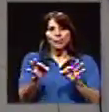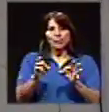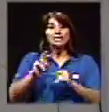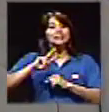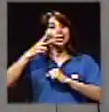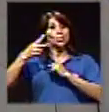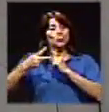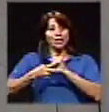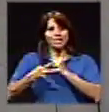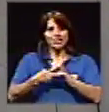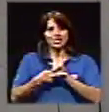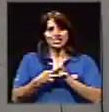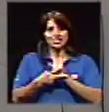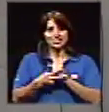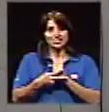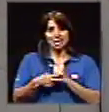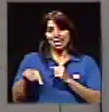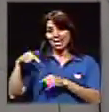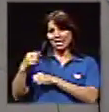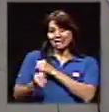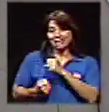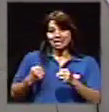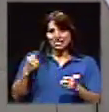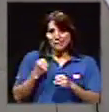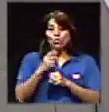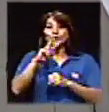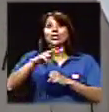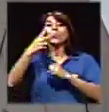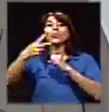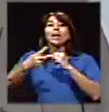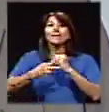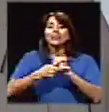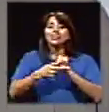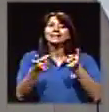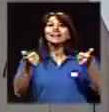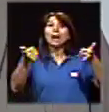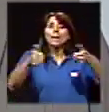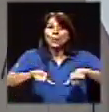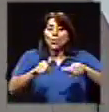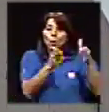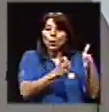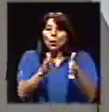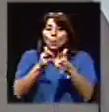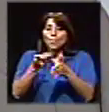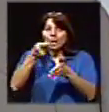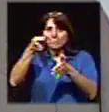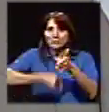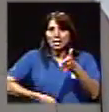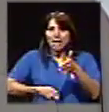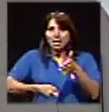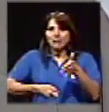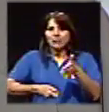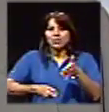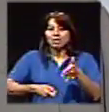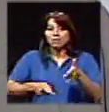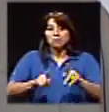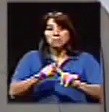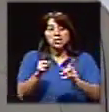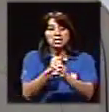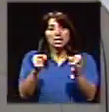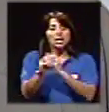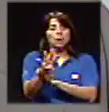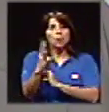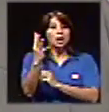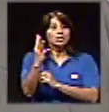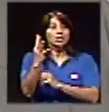después de inicios de este siglo, se aprobó un plan fiscal por el órgano que le toca aprobar impuestos y la Sala Cuarta se lo